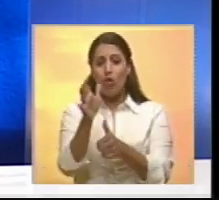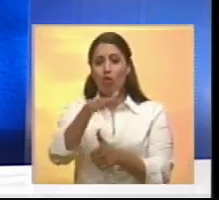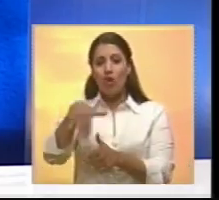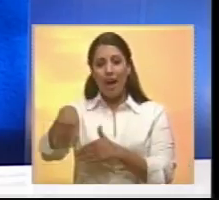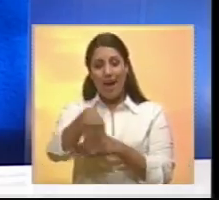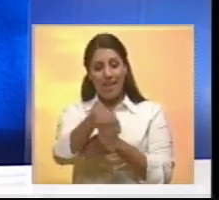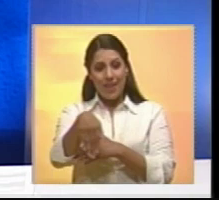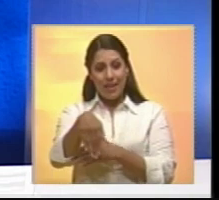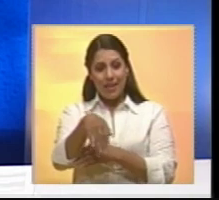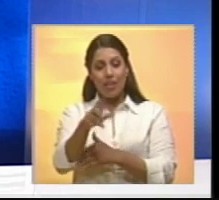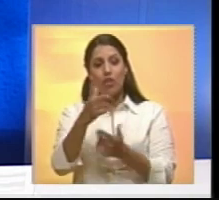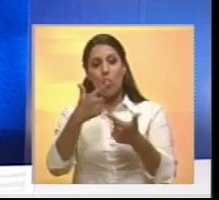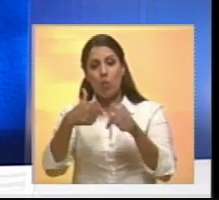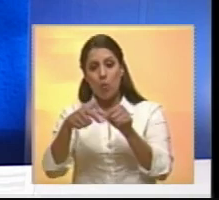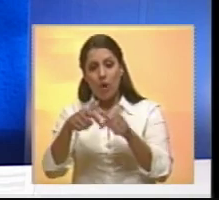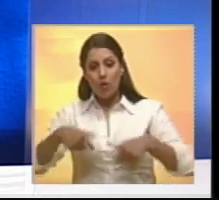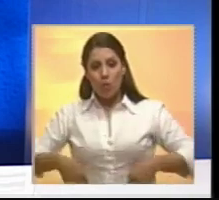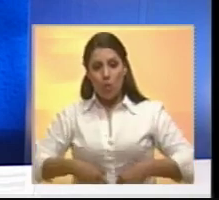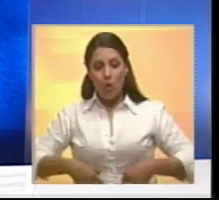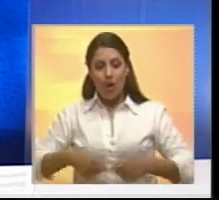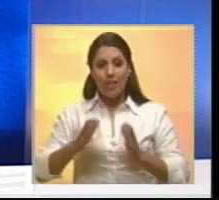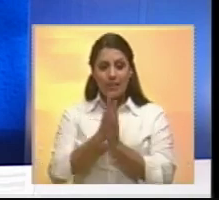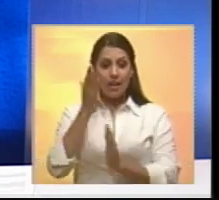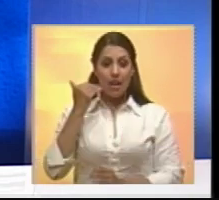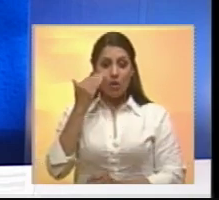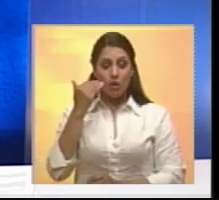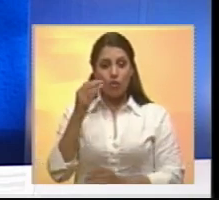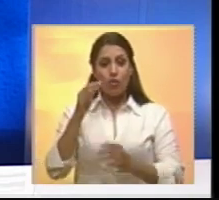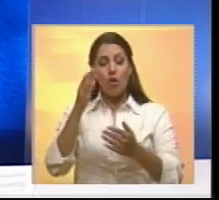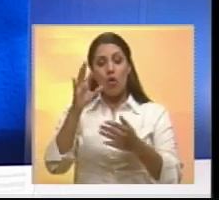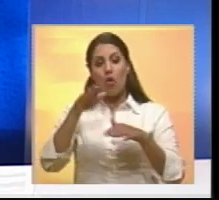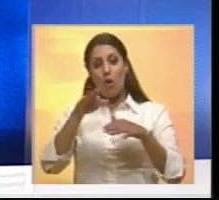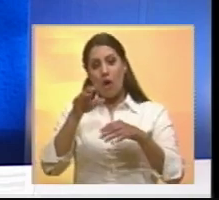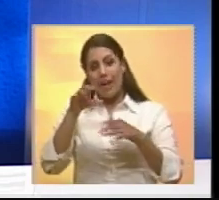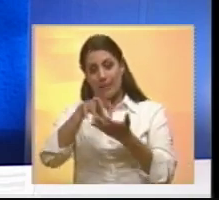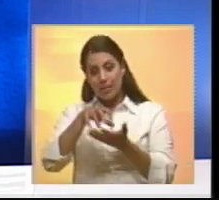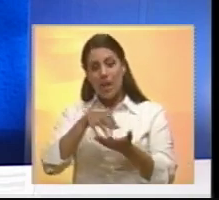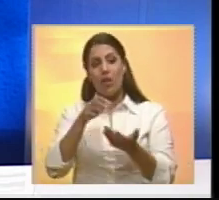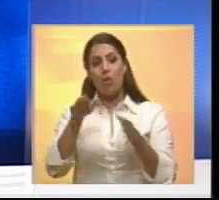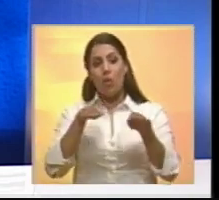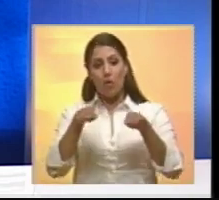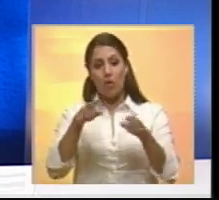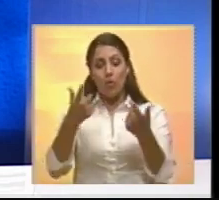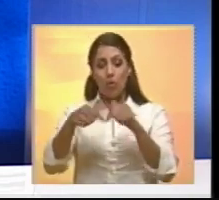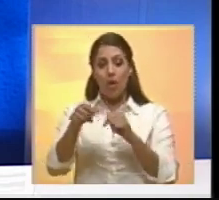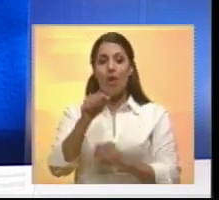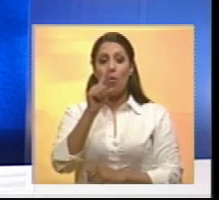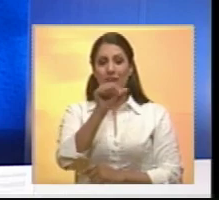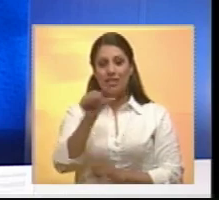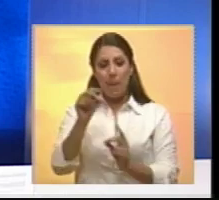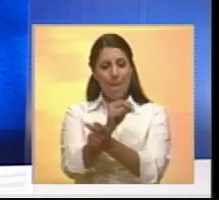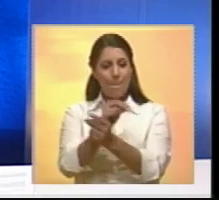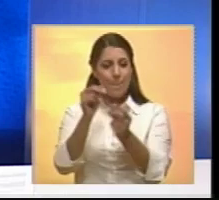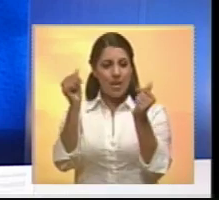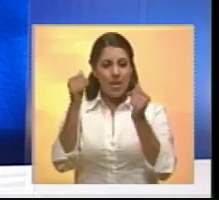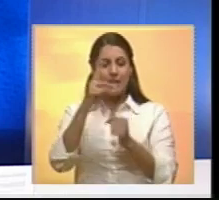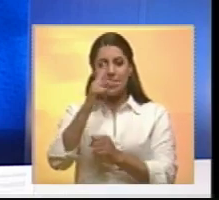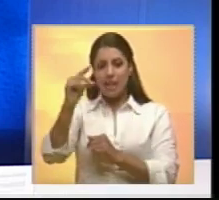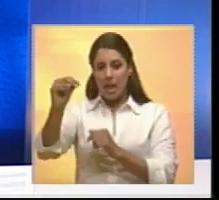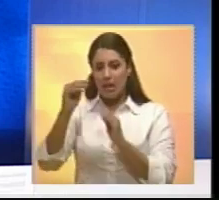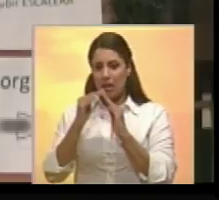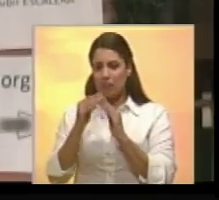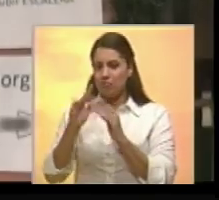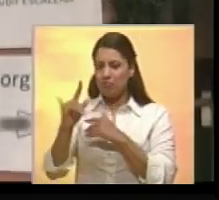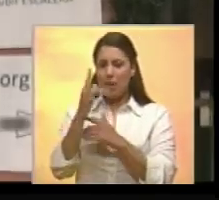la avenida Paula Correa de San Carlos, estado Cojedes. La víctima se encontraba desaparecida desde hace una semana cuando salió de su